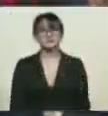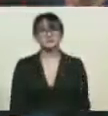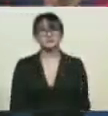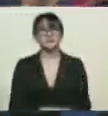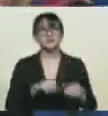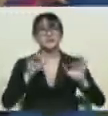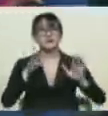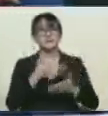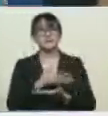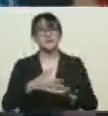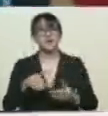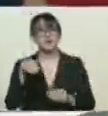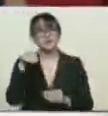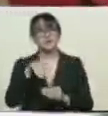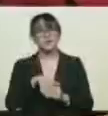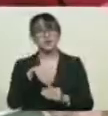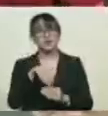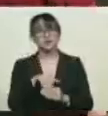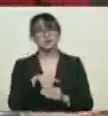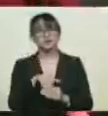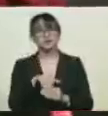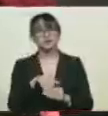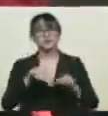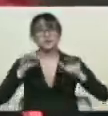10 millones de votos,